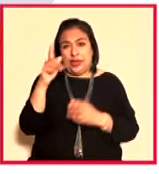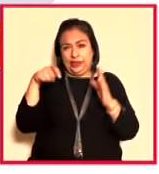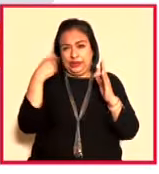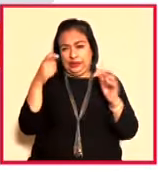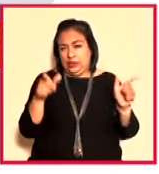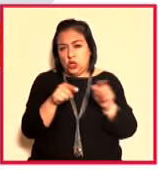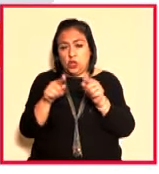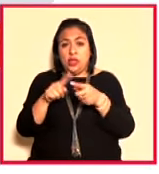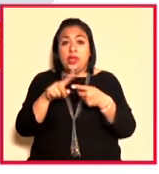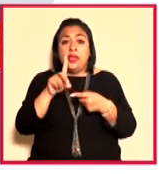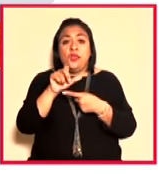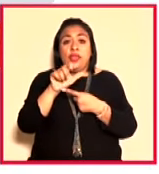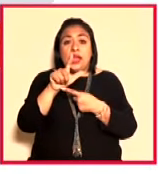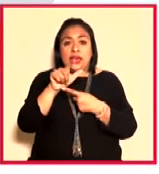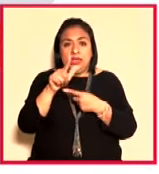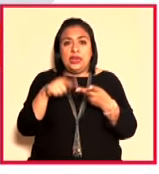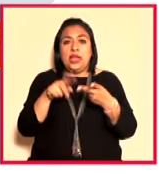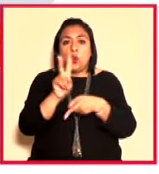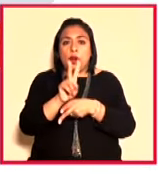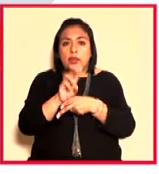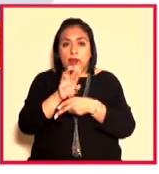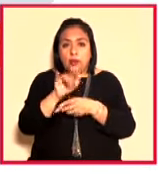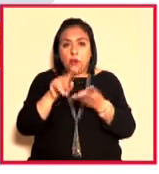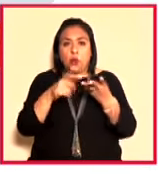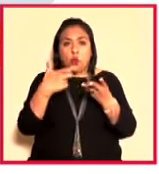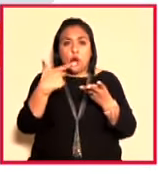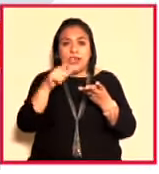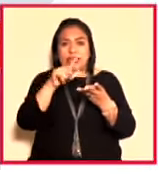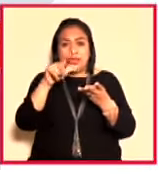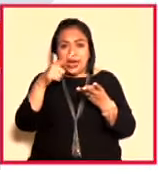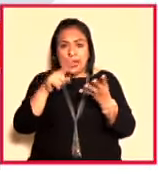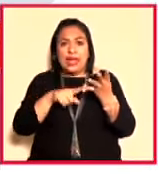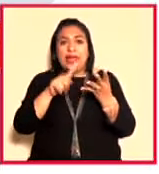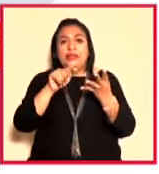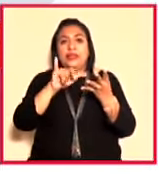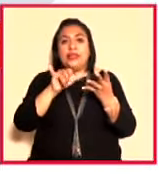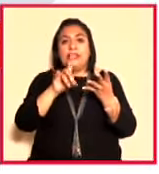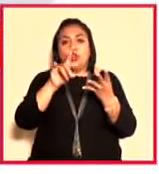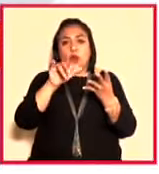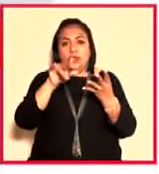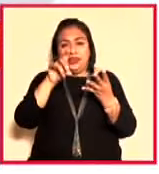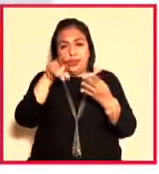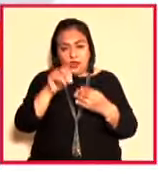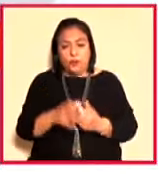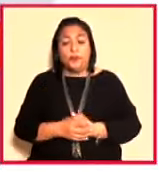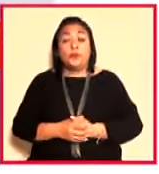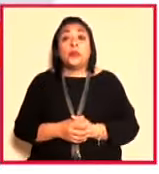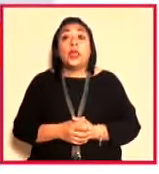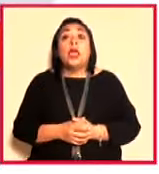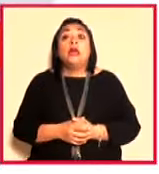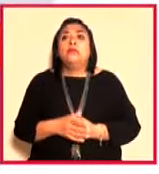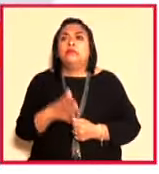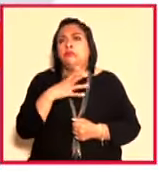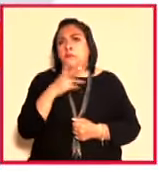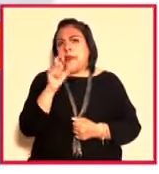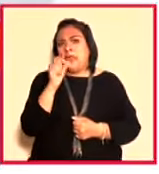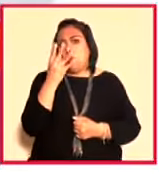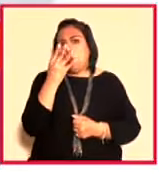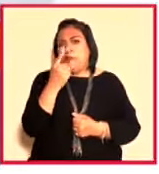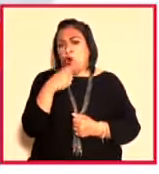Dalila, La Guardiana del Monte, El Guayaga y Tejido Andino. Tienen una vigencia de 24 horas las